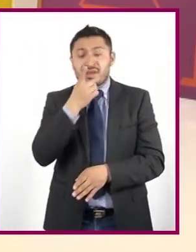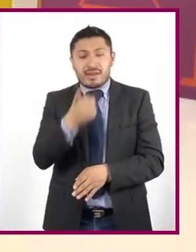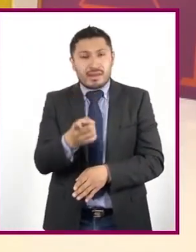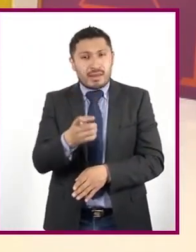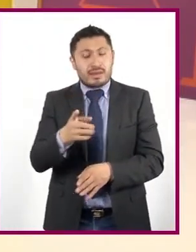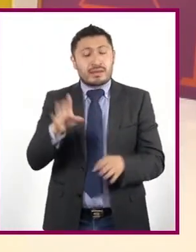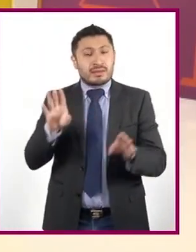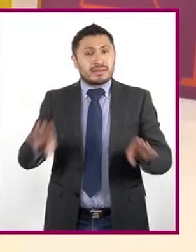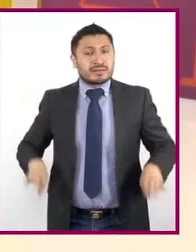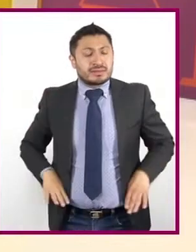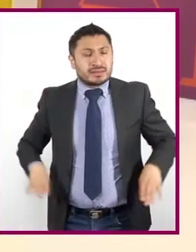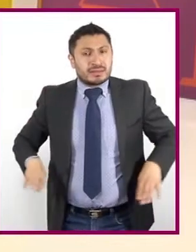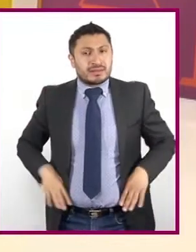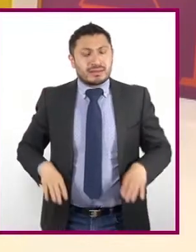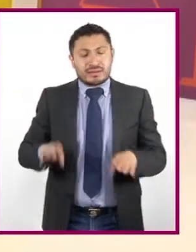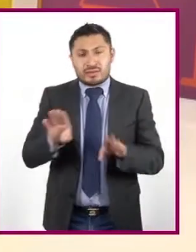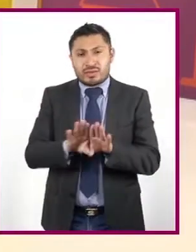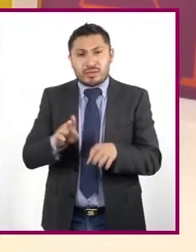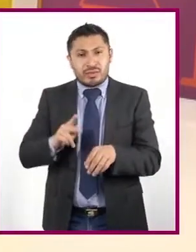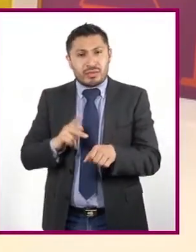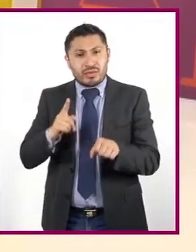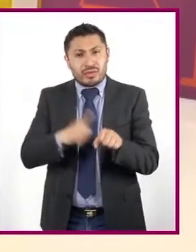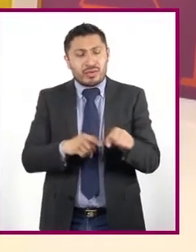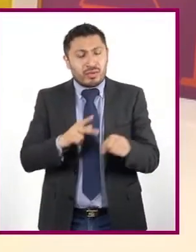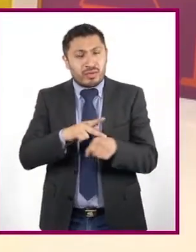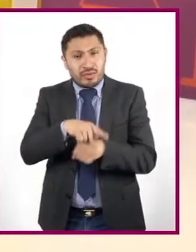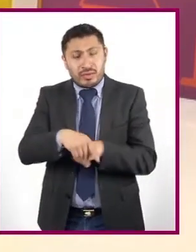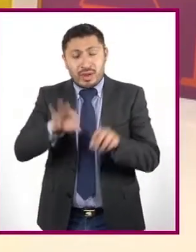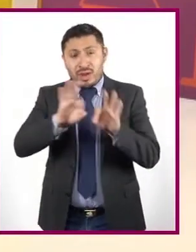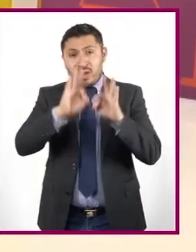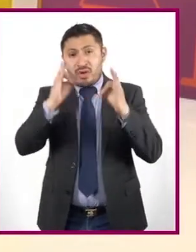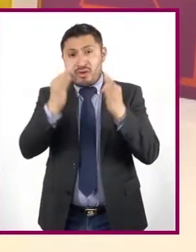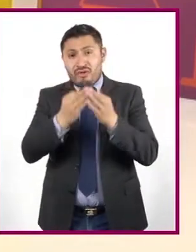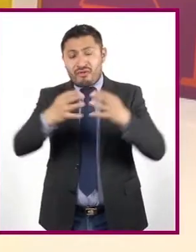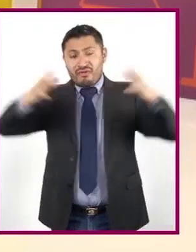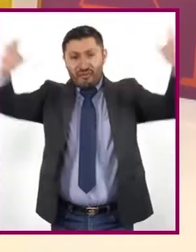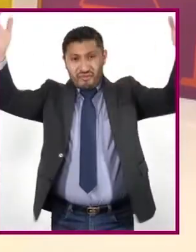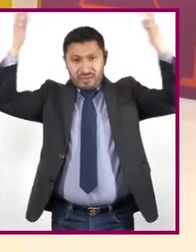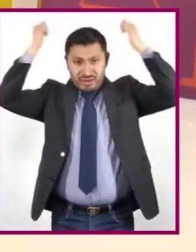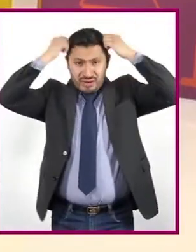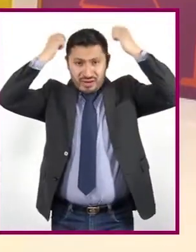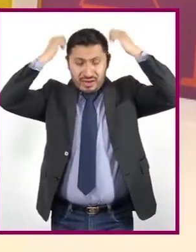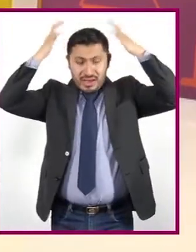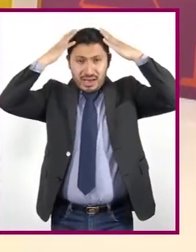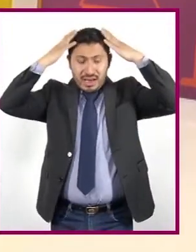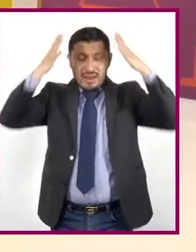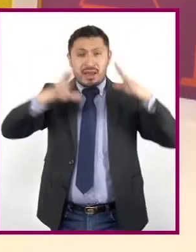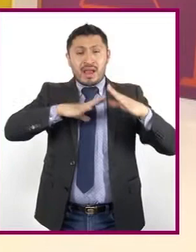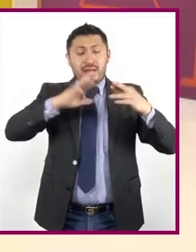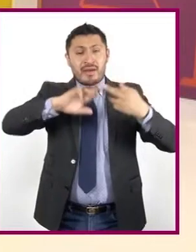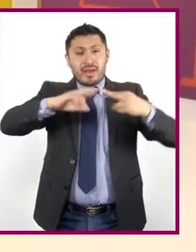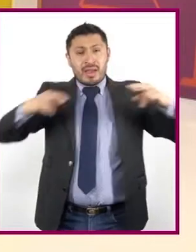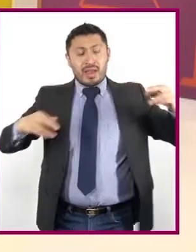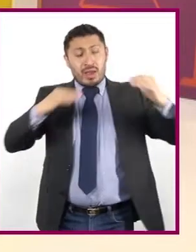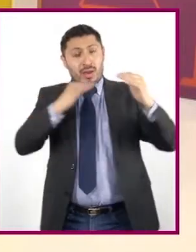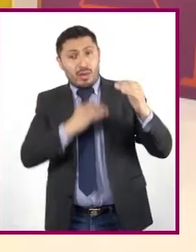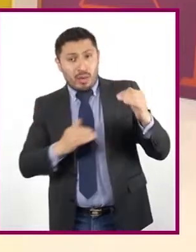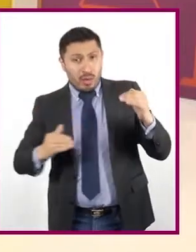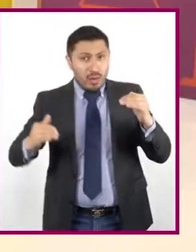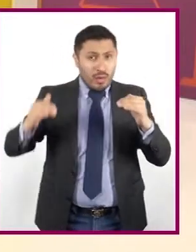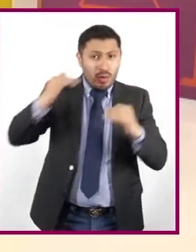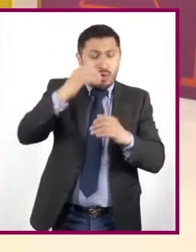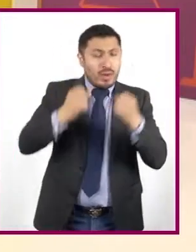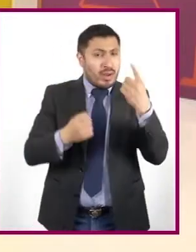rasgos físicos como el color de piel o la forma del cráneo tenían relación con la superioridad de un grupo de personas